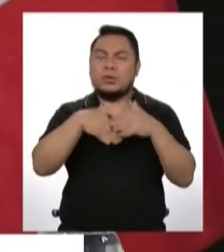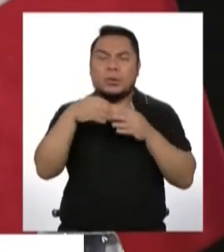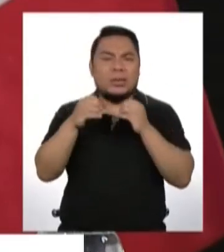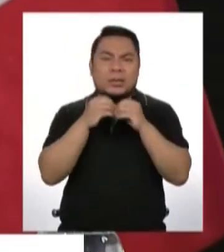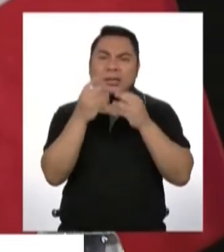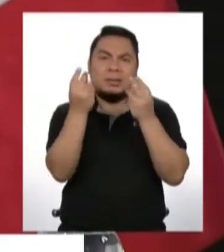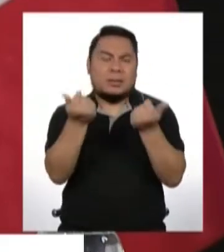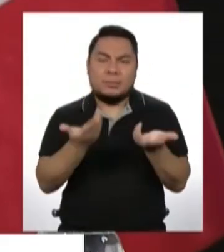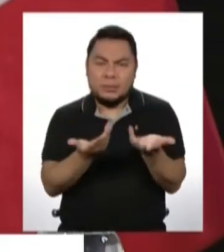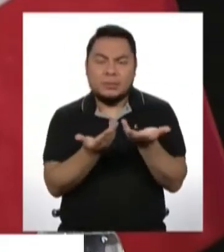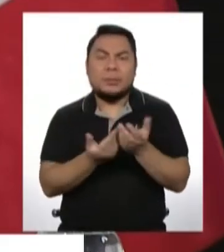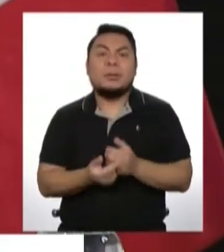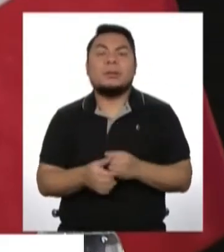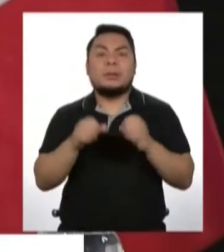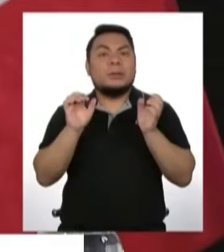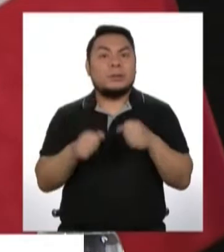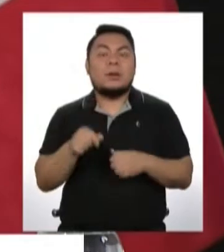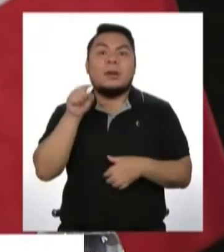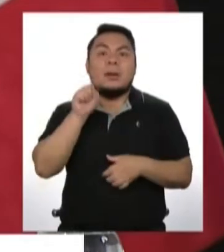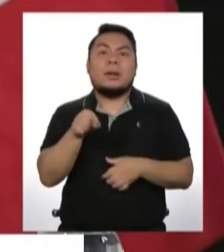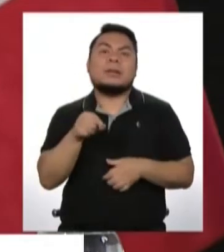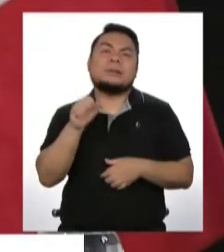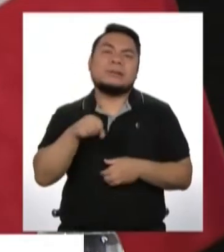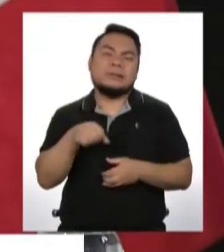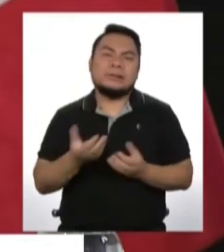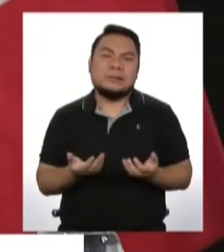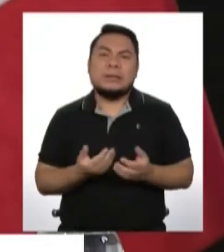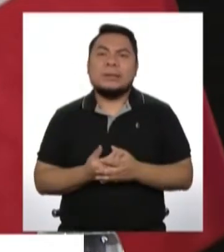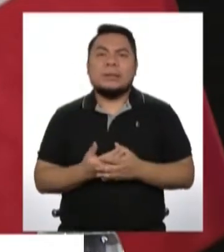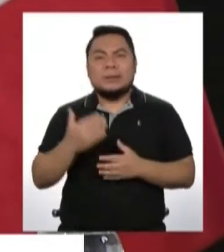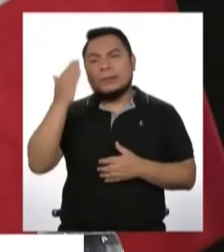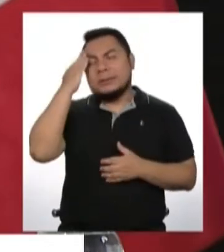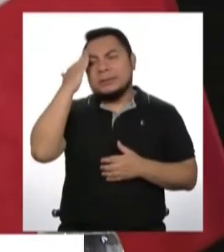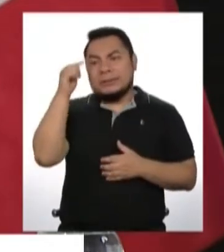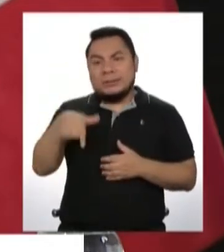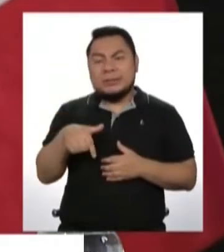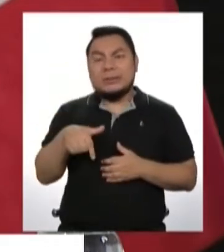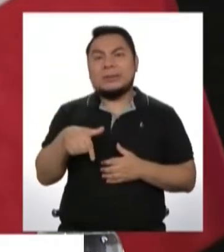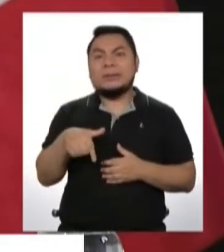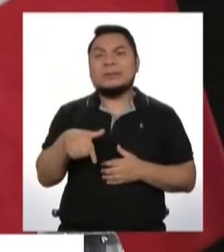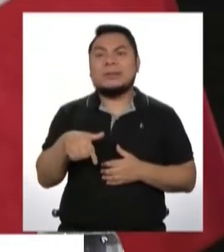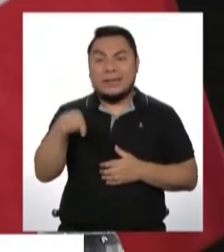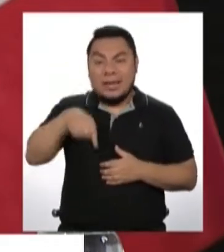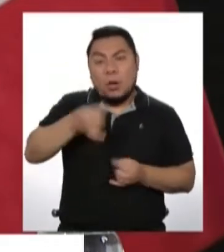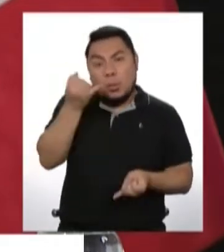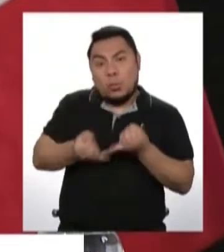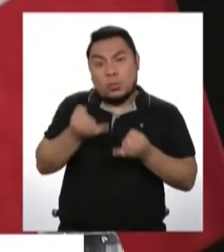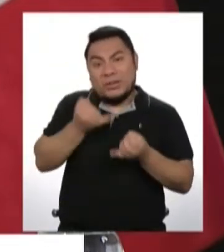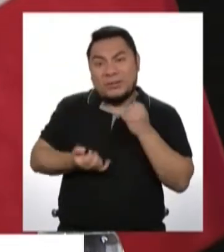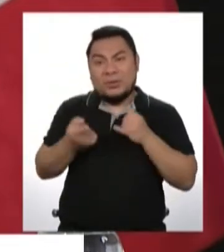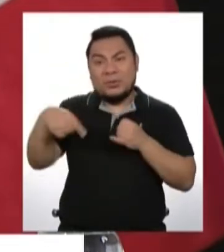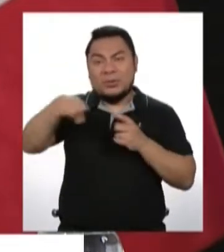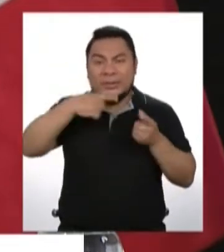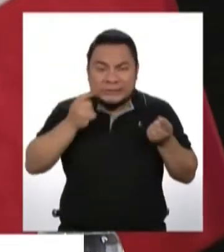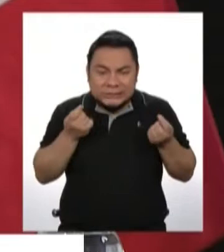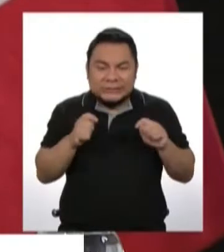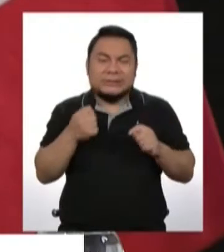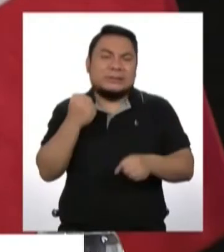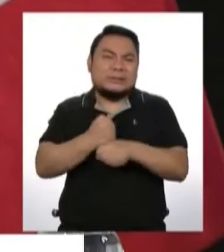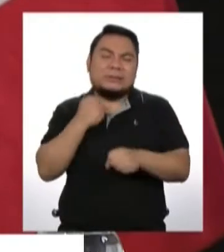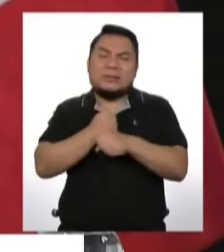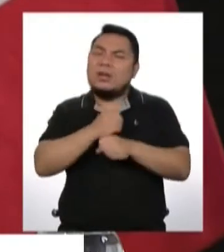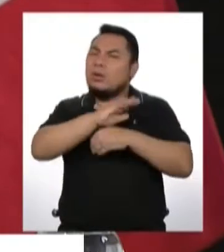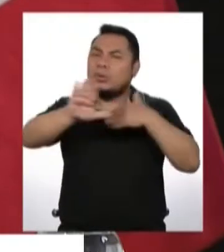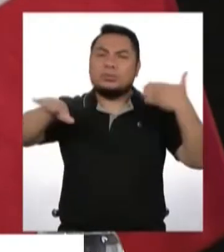corregimos. Y vamos a insistir en que este último esfuerzo que tenemos llevar adelante